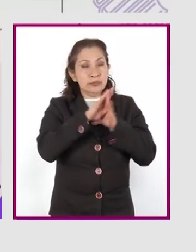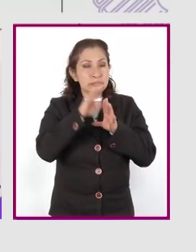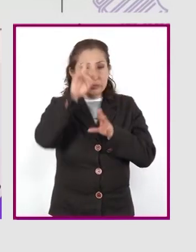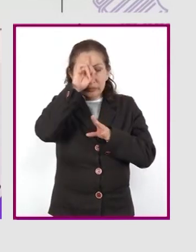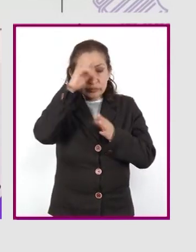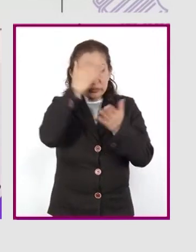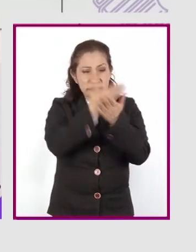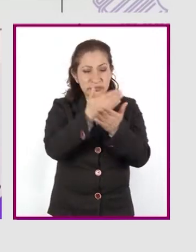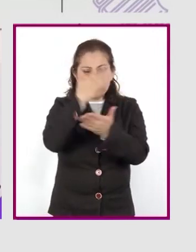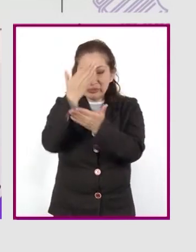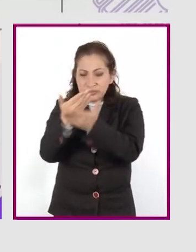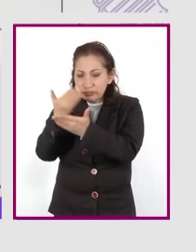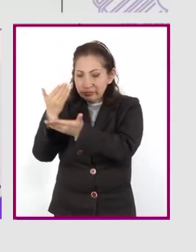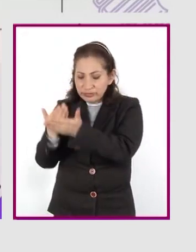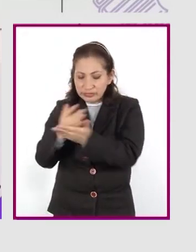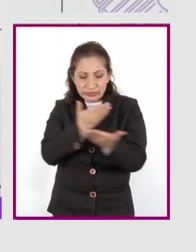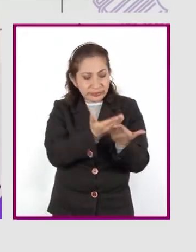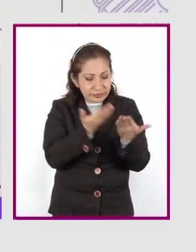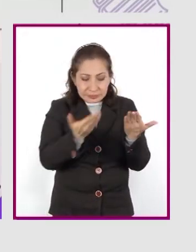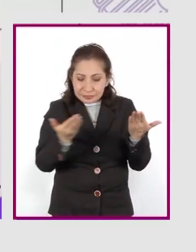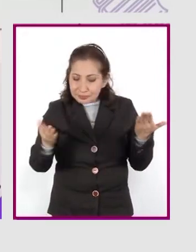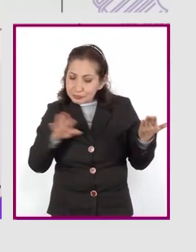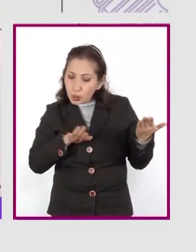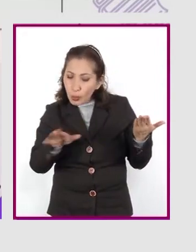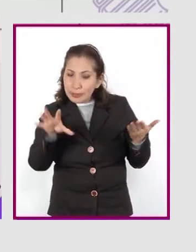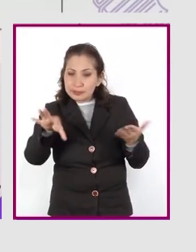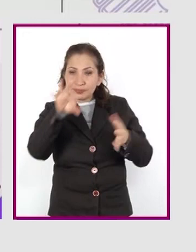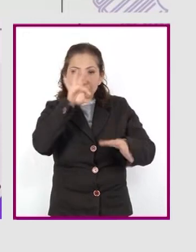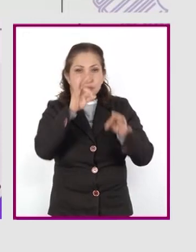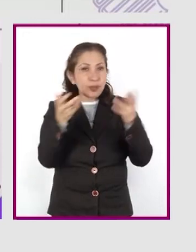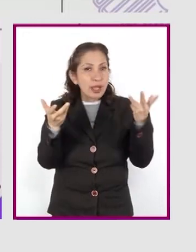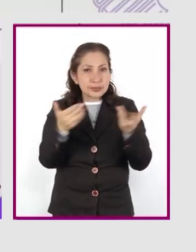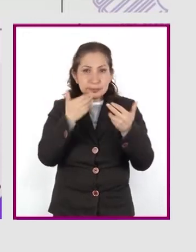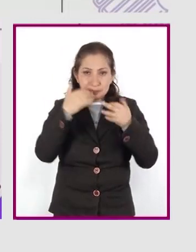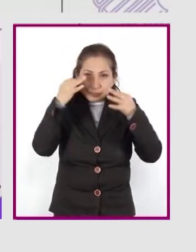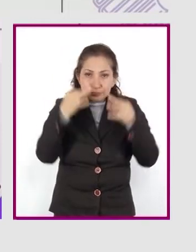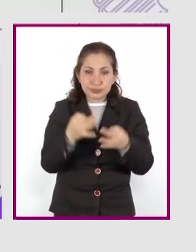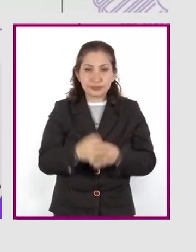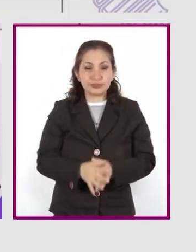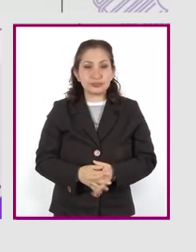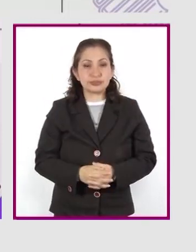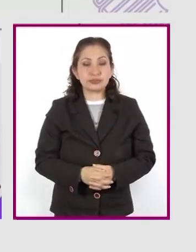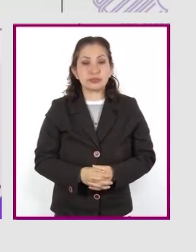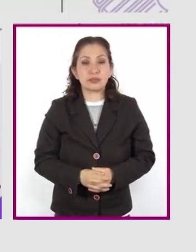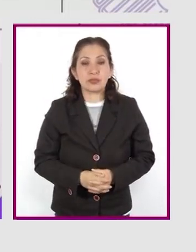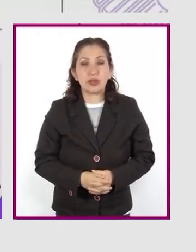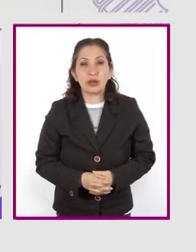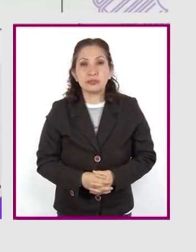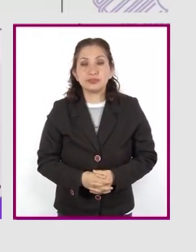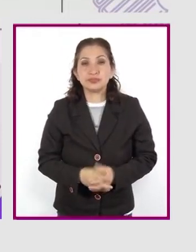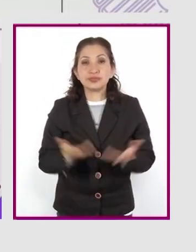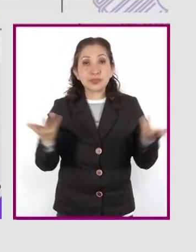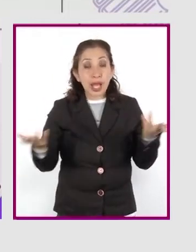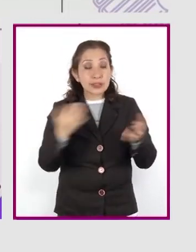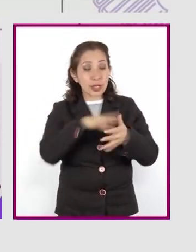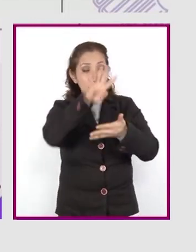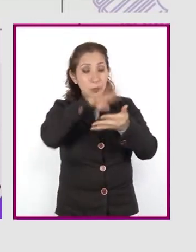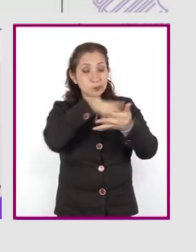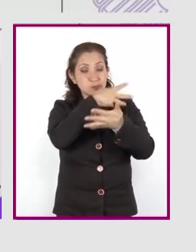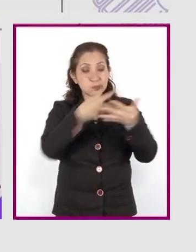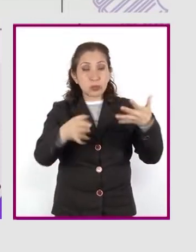propuestas para luego decidir cuáles se llevarán a la práctica. Definir un cronograma de